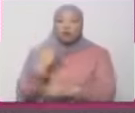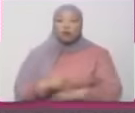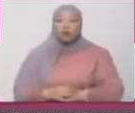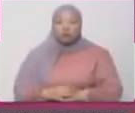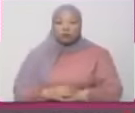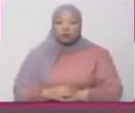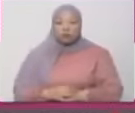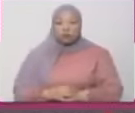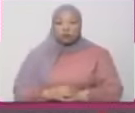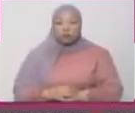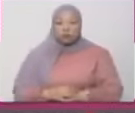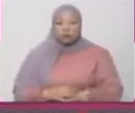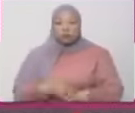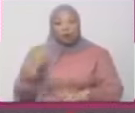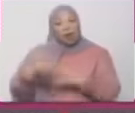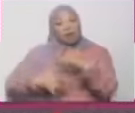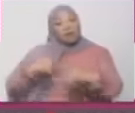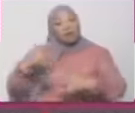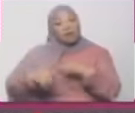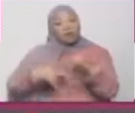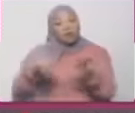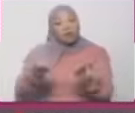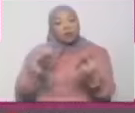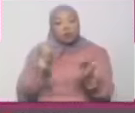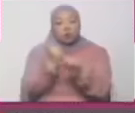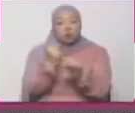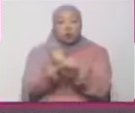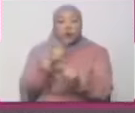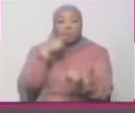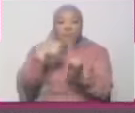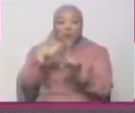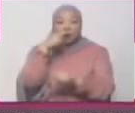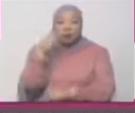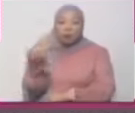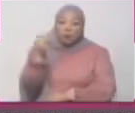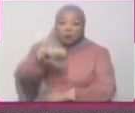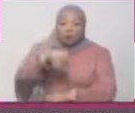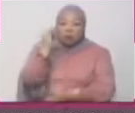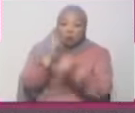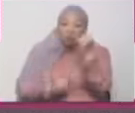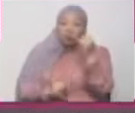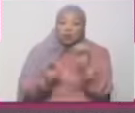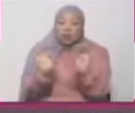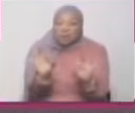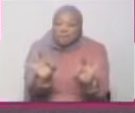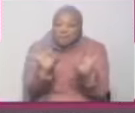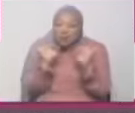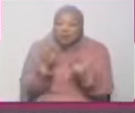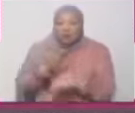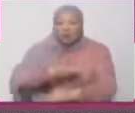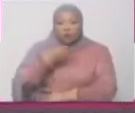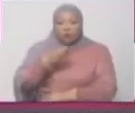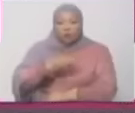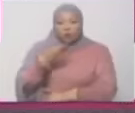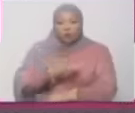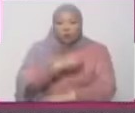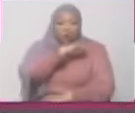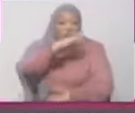esta actividad especial, este programa con Maduro Más, ultra especial del